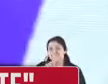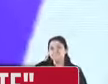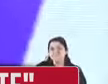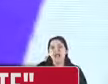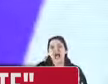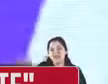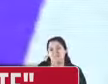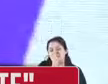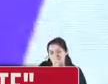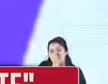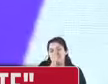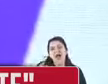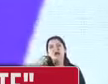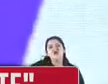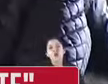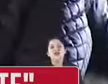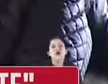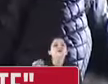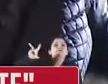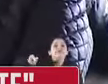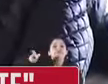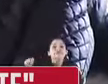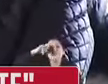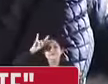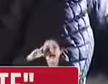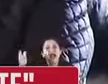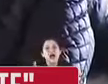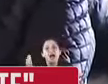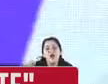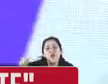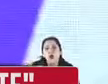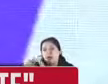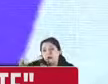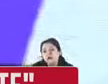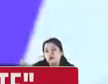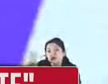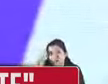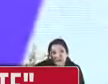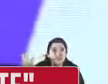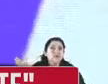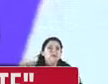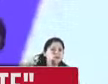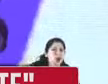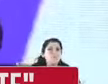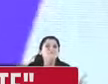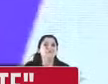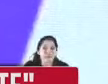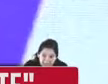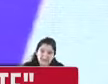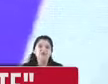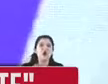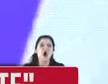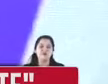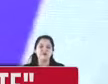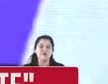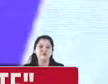vacas ganen más plata bueno esto lo que hay que discutir como el tema de lo que ahora quieren instalar porque se